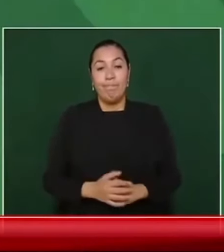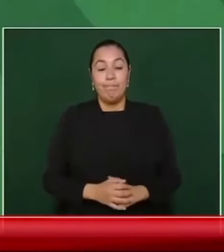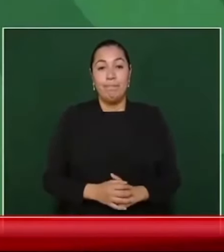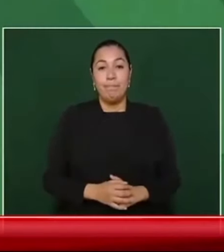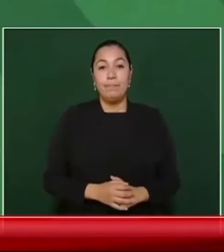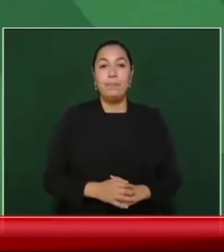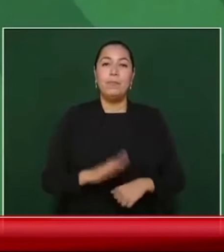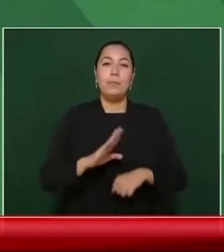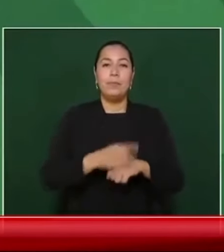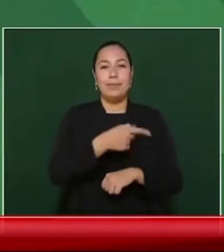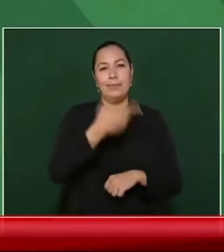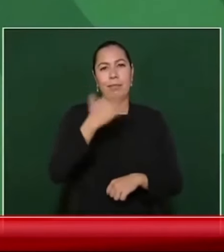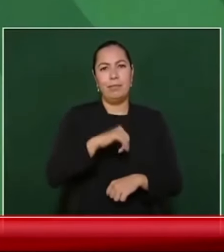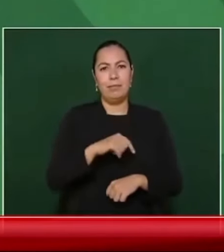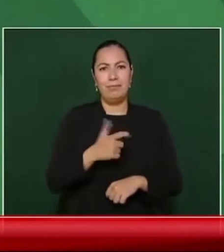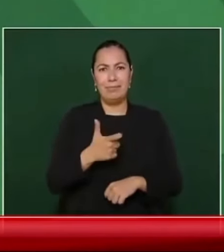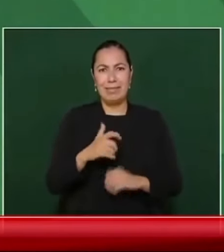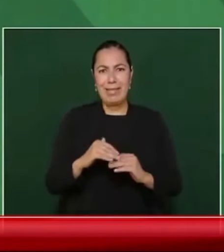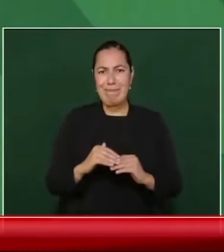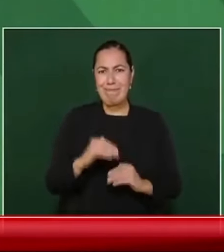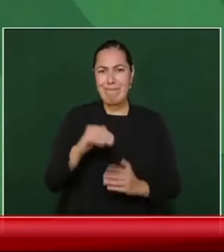por la inflación